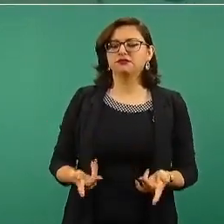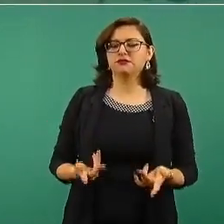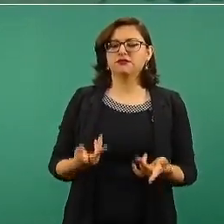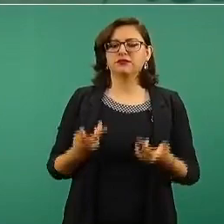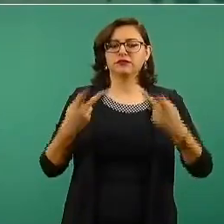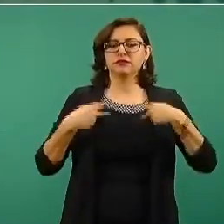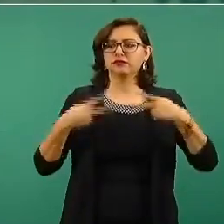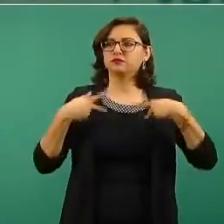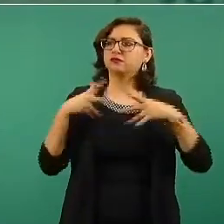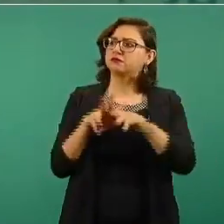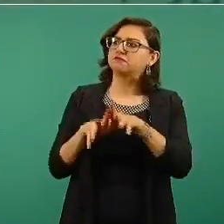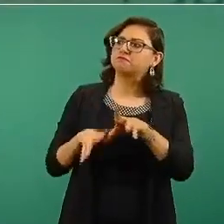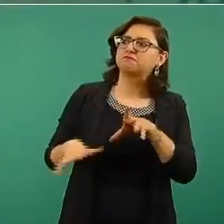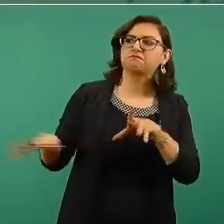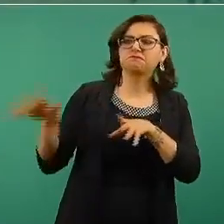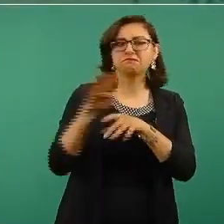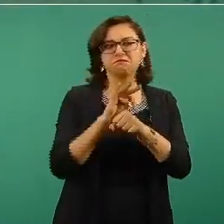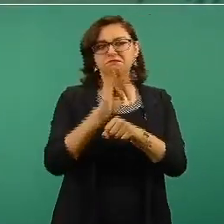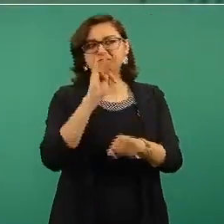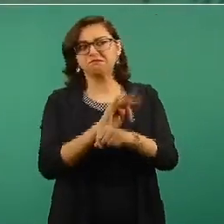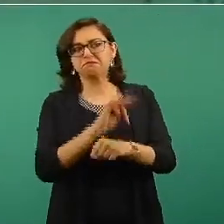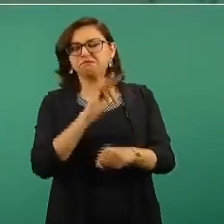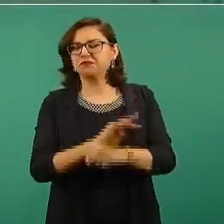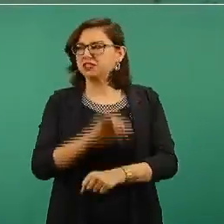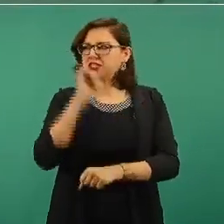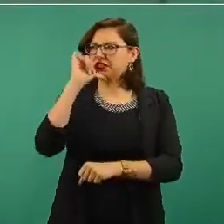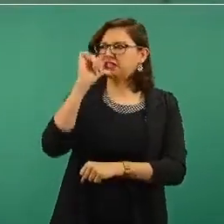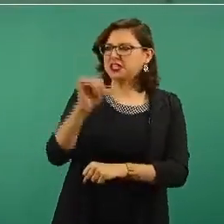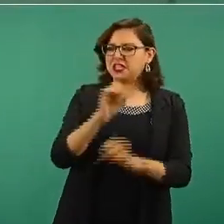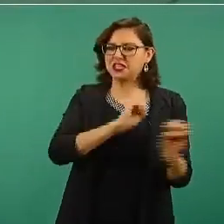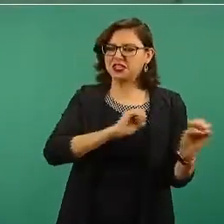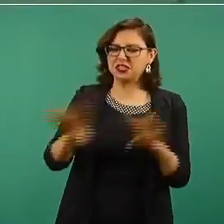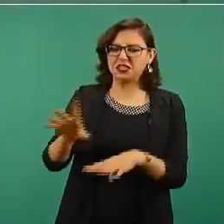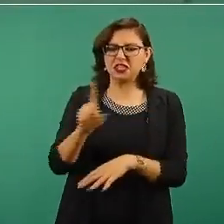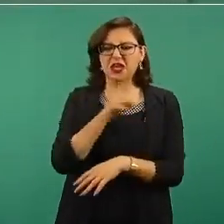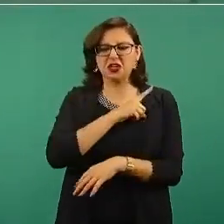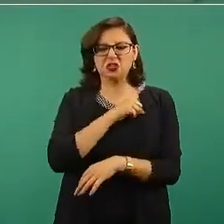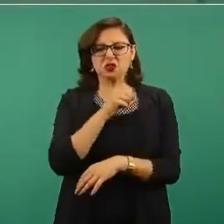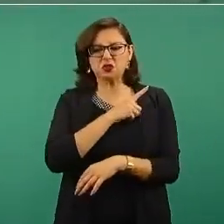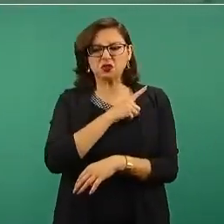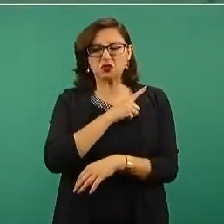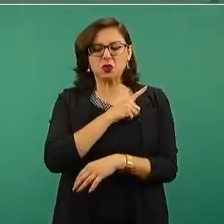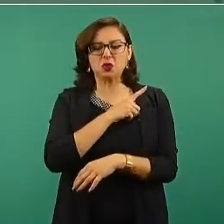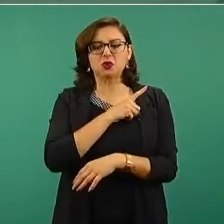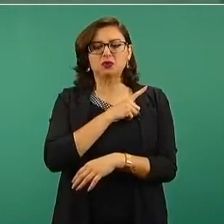respaldo ciudadano, respaldo popular, un presidente